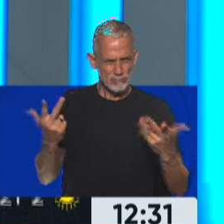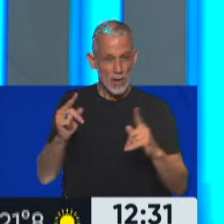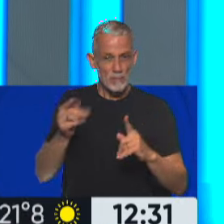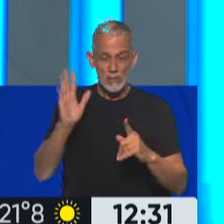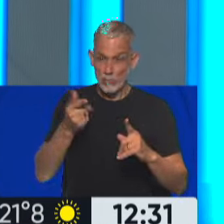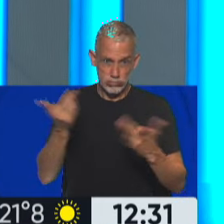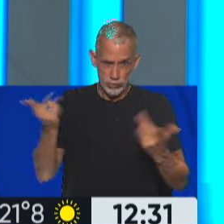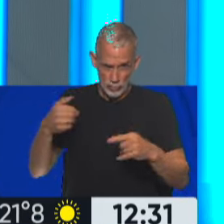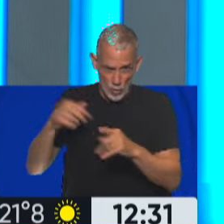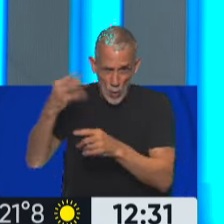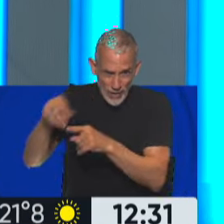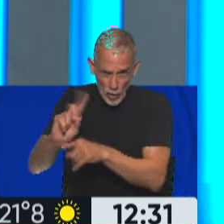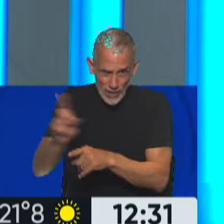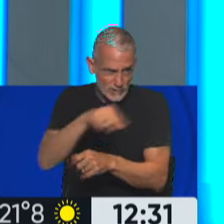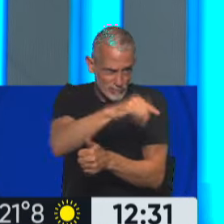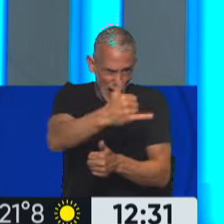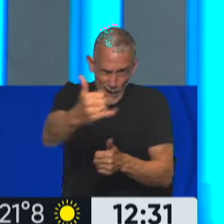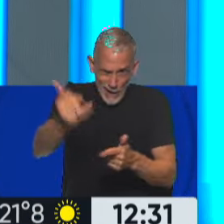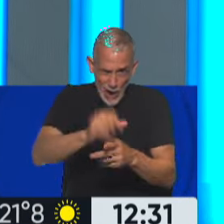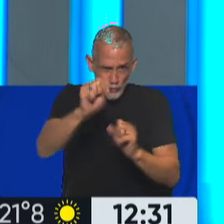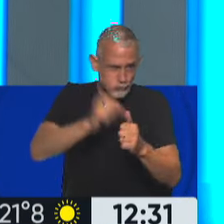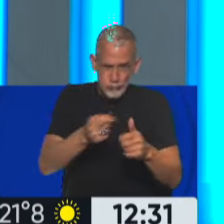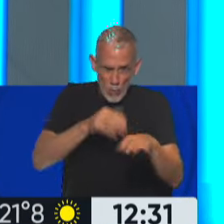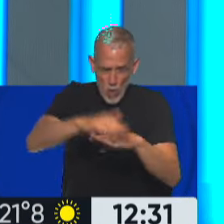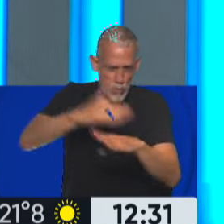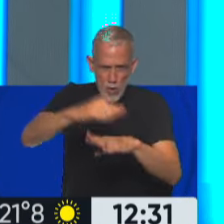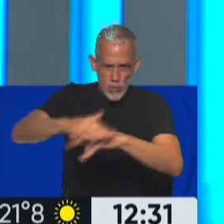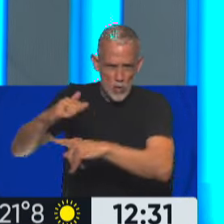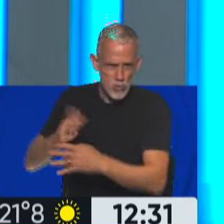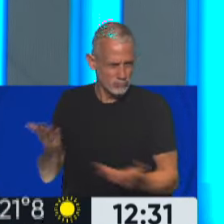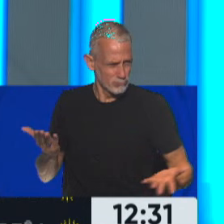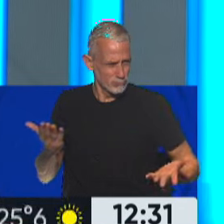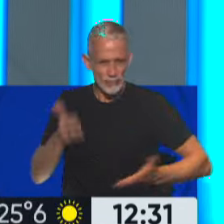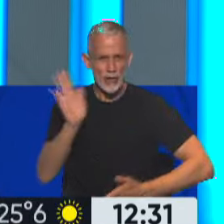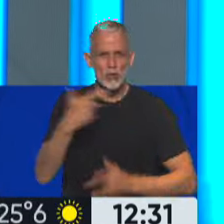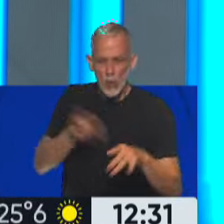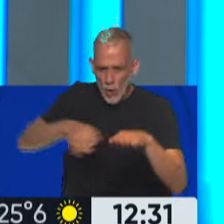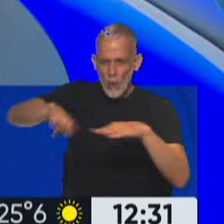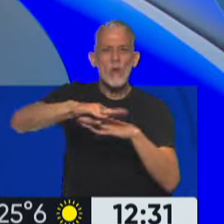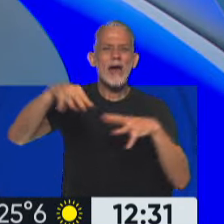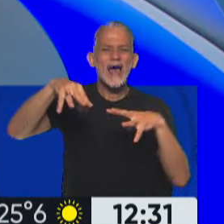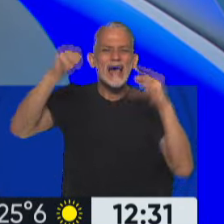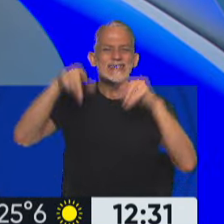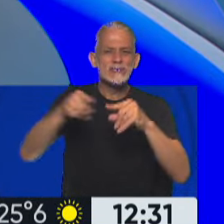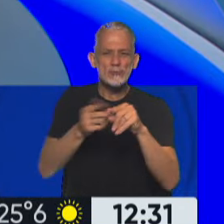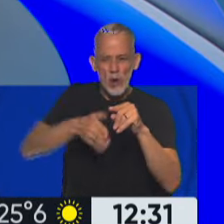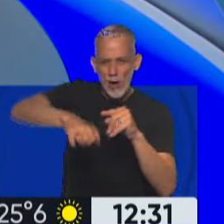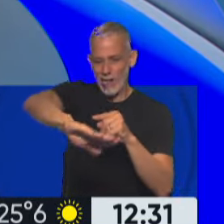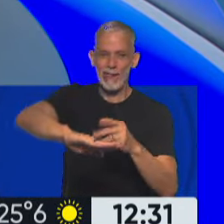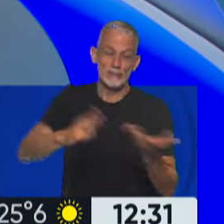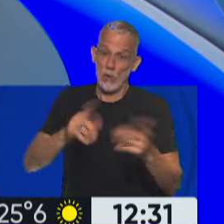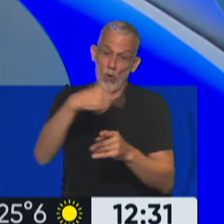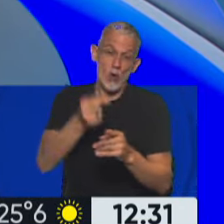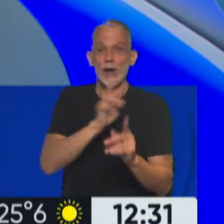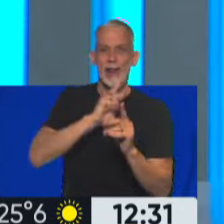se la pegaron todos no es que a ver Solamente colapinto le pegó un mundo La Curva del Castillo no que la curva del Castillo la de